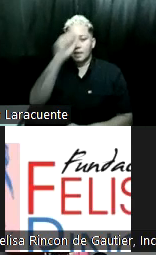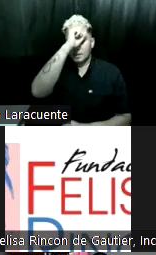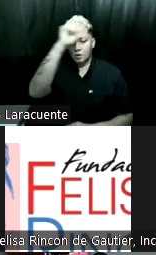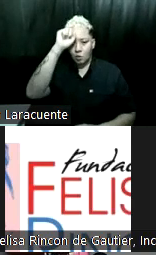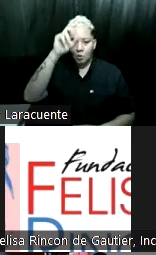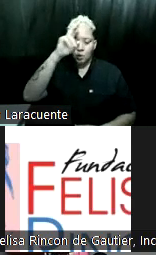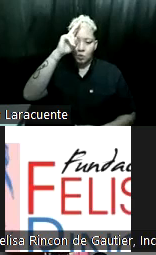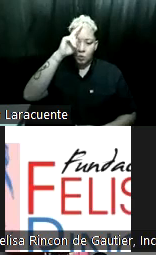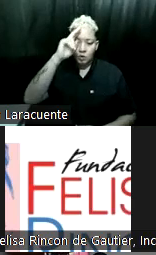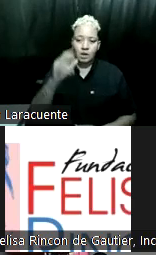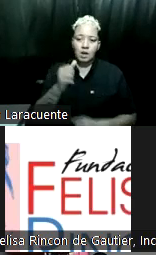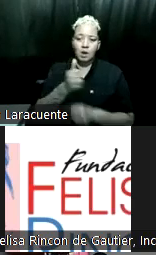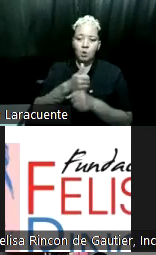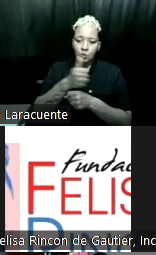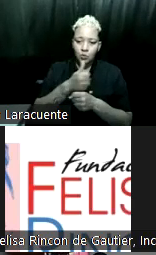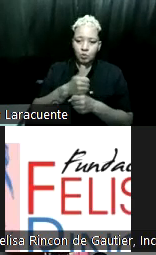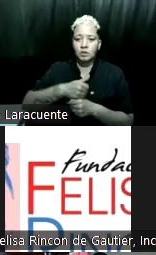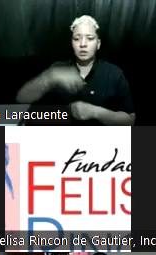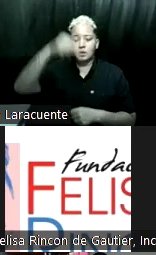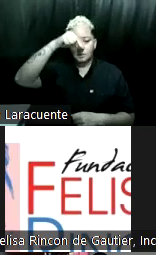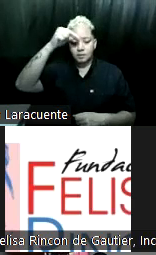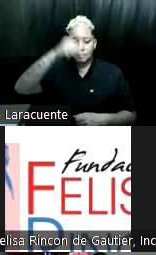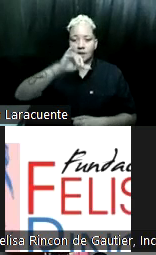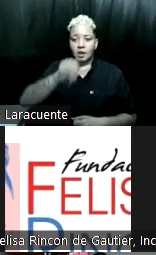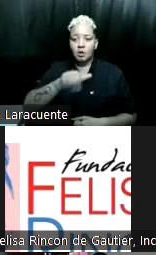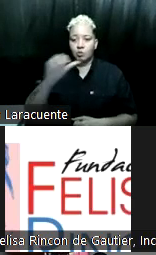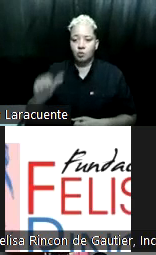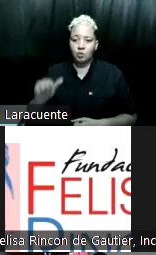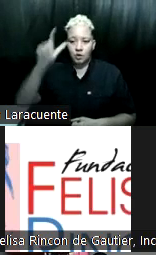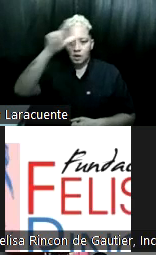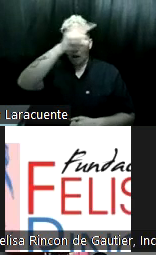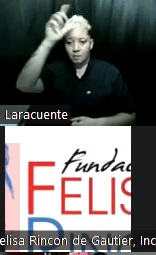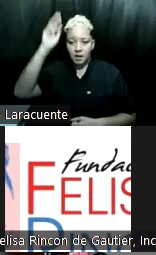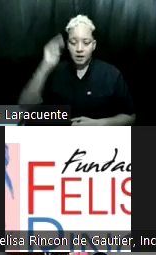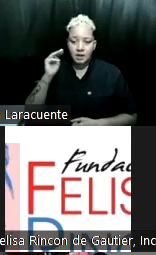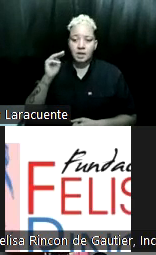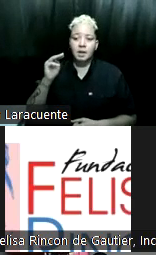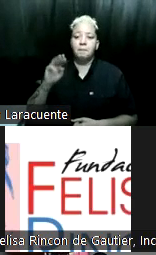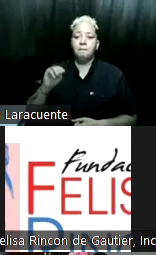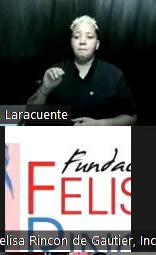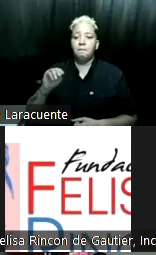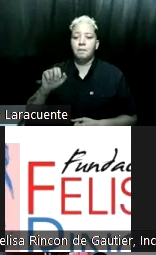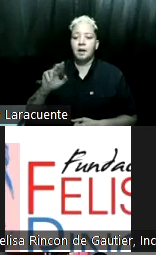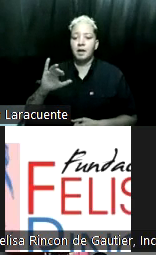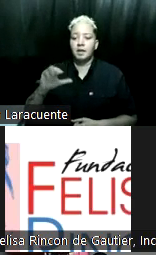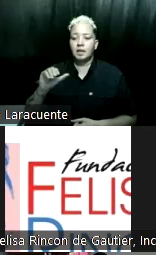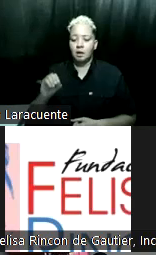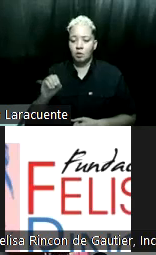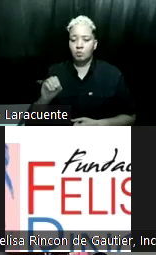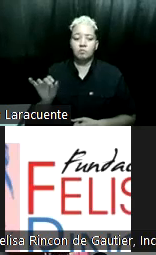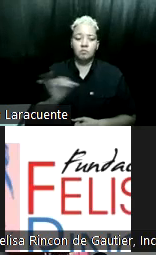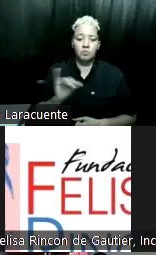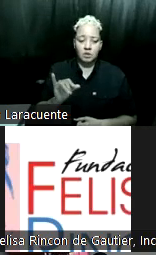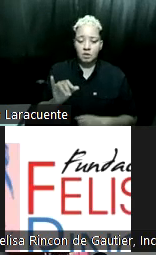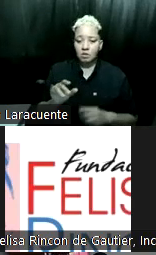Adjunta, Guayanilla, Jayuya, Las Marías, Maricao, e incluso se decía que había salido de